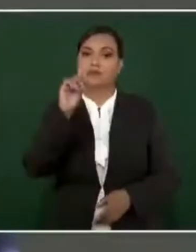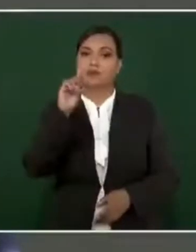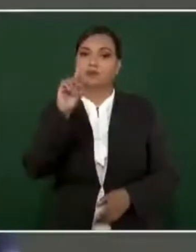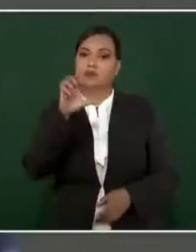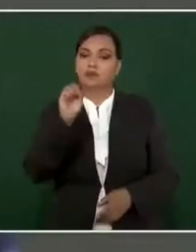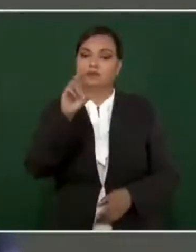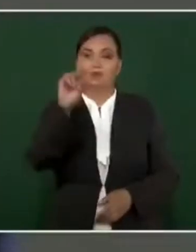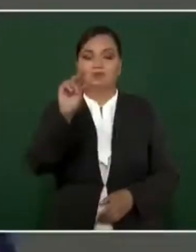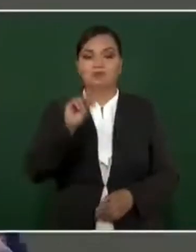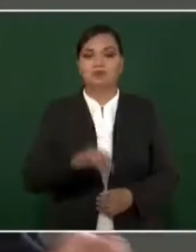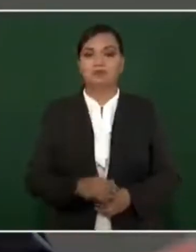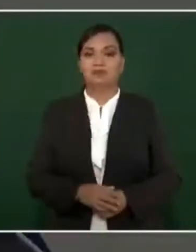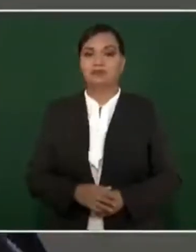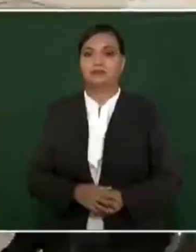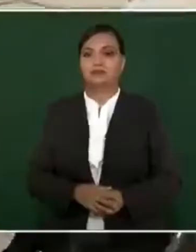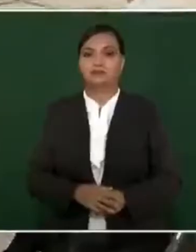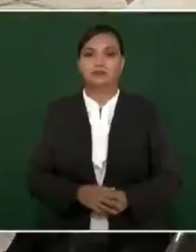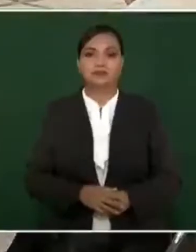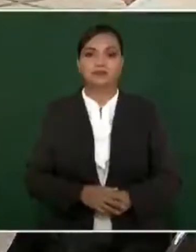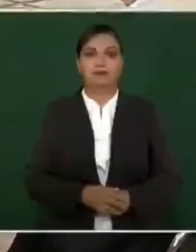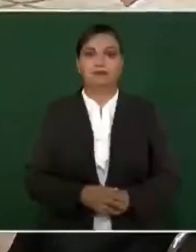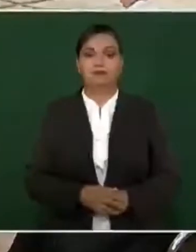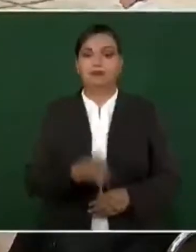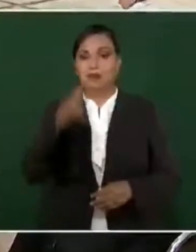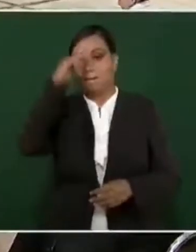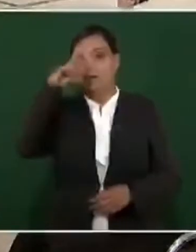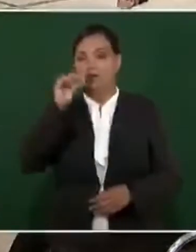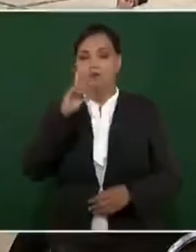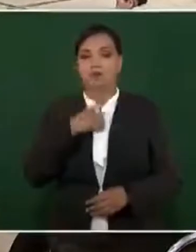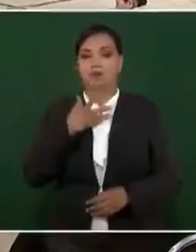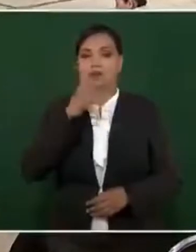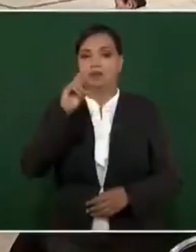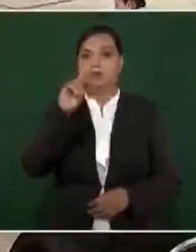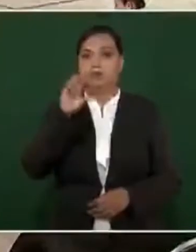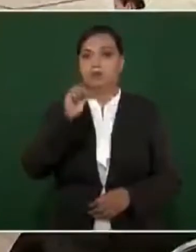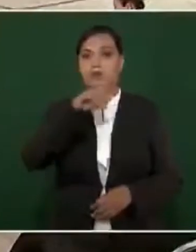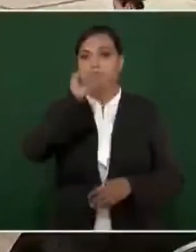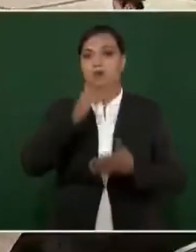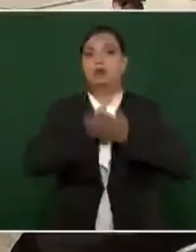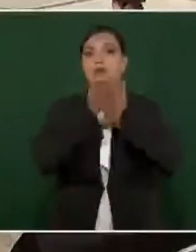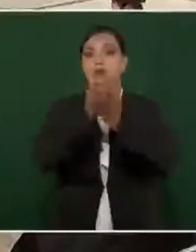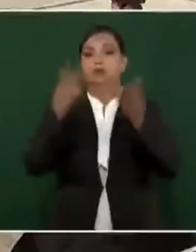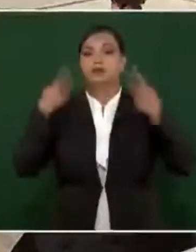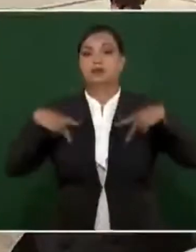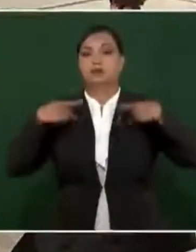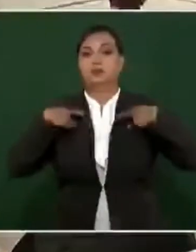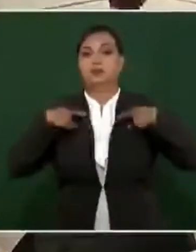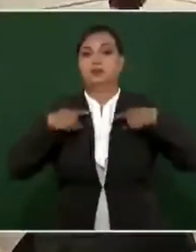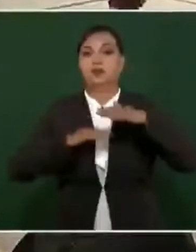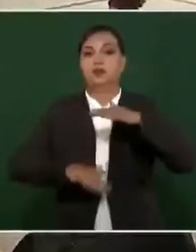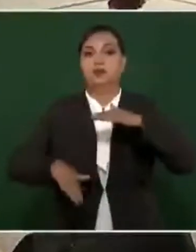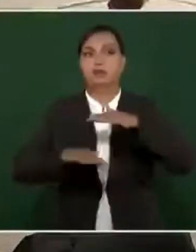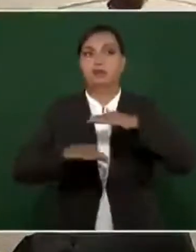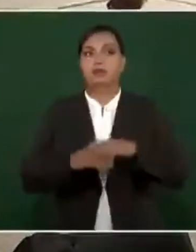se ayudó a la gente abajo. Pasó la pandemia, ya estamos creciendo,